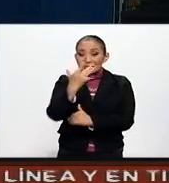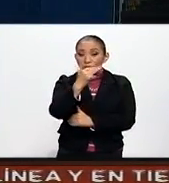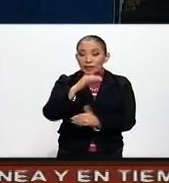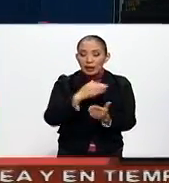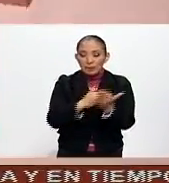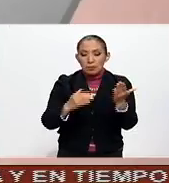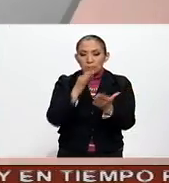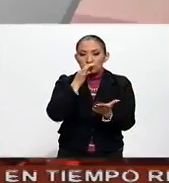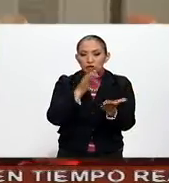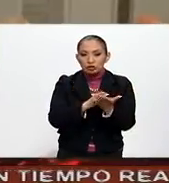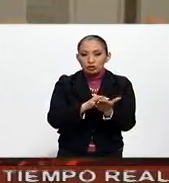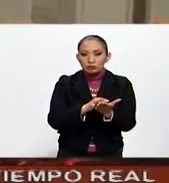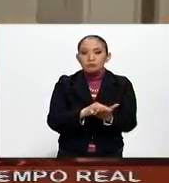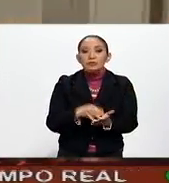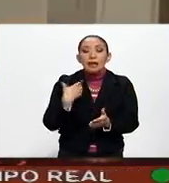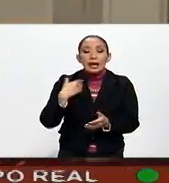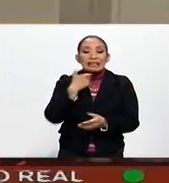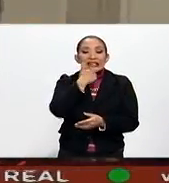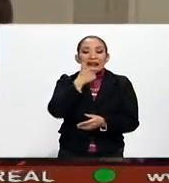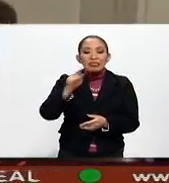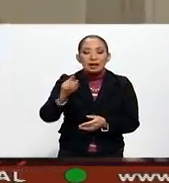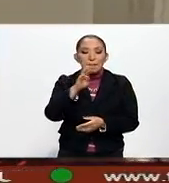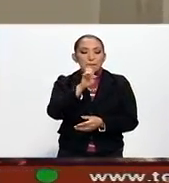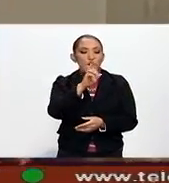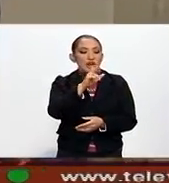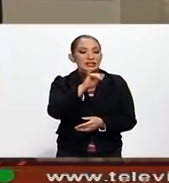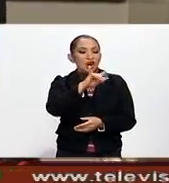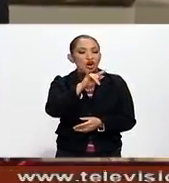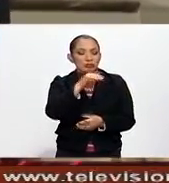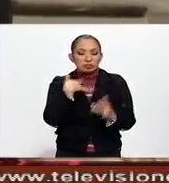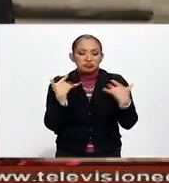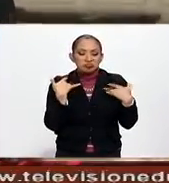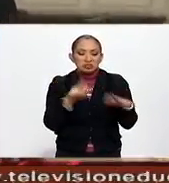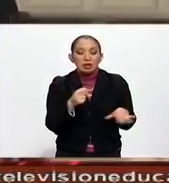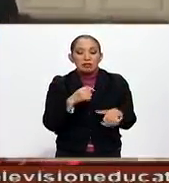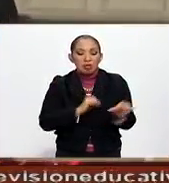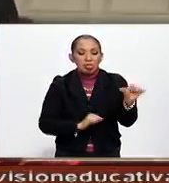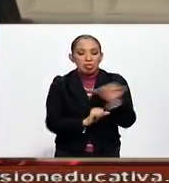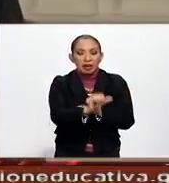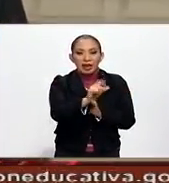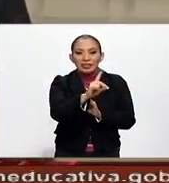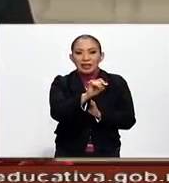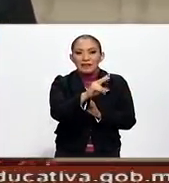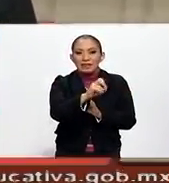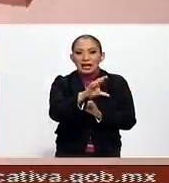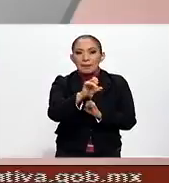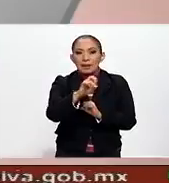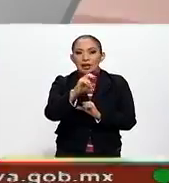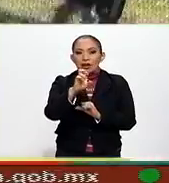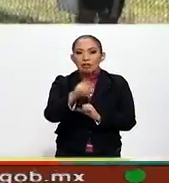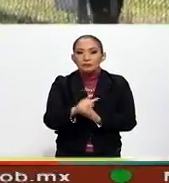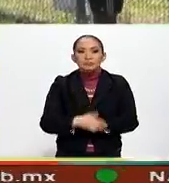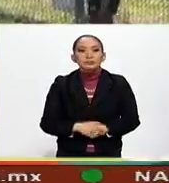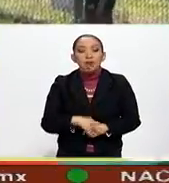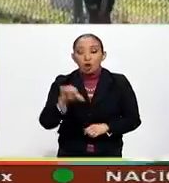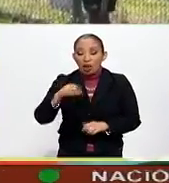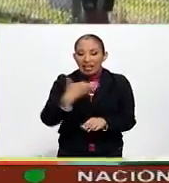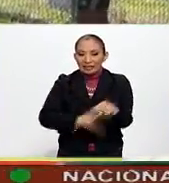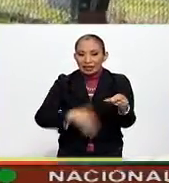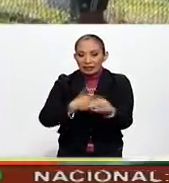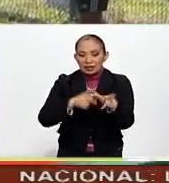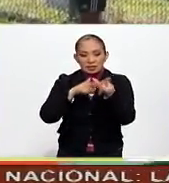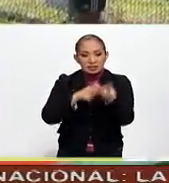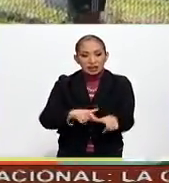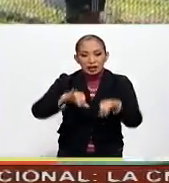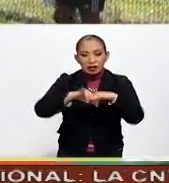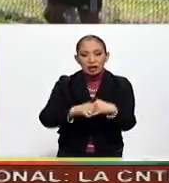puntos base. En el Reino Unido, Boris Johnson se descarta como sucesor de David Cameron. Esta tarde